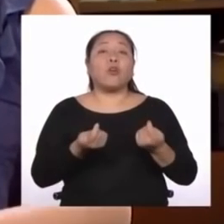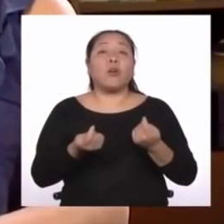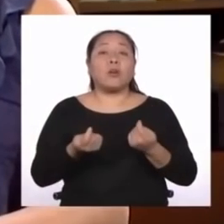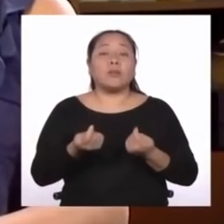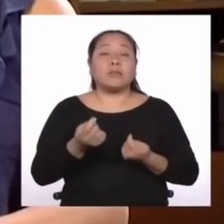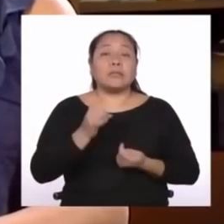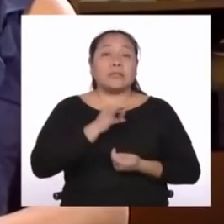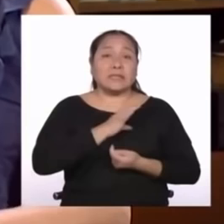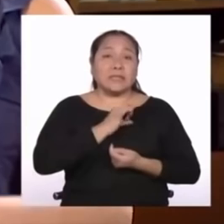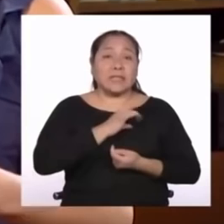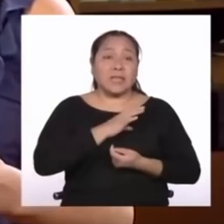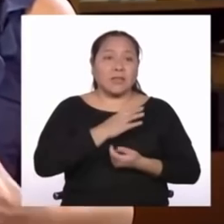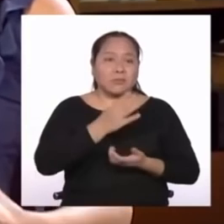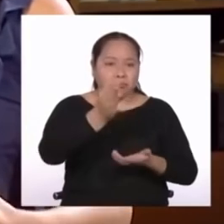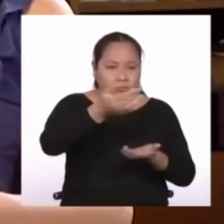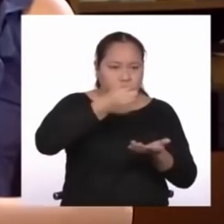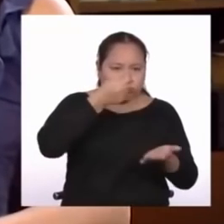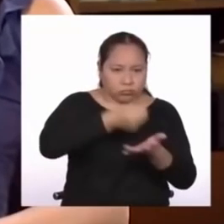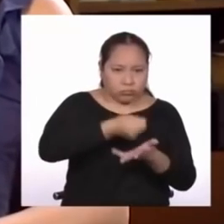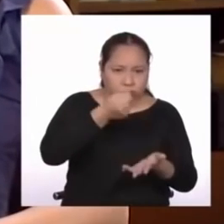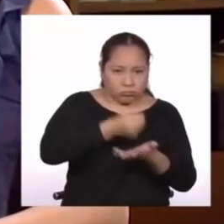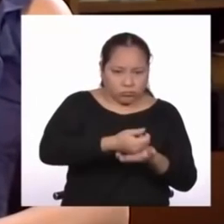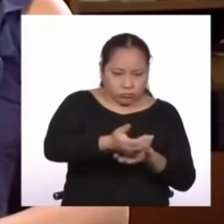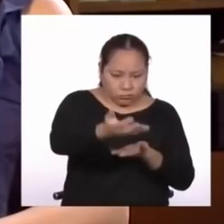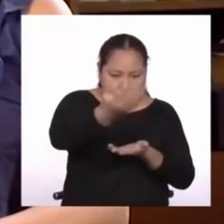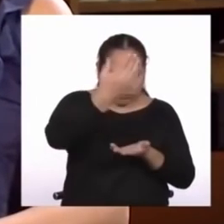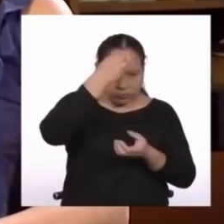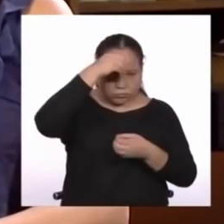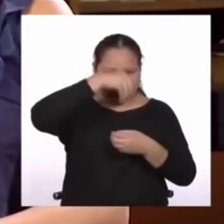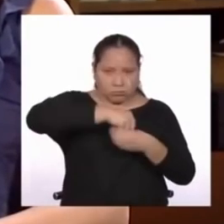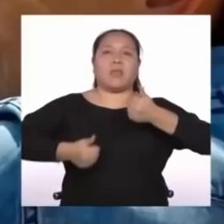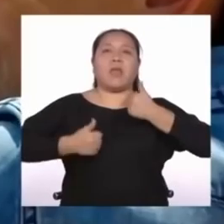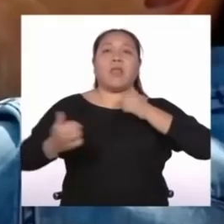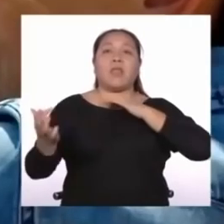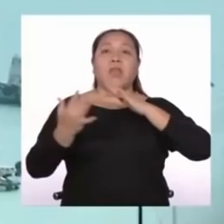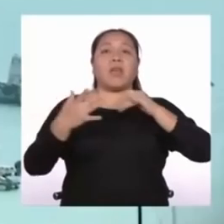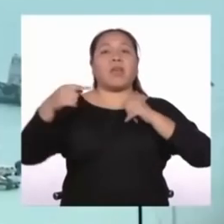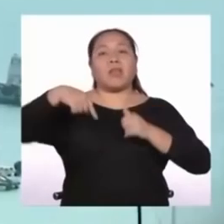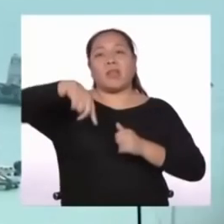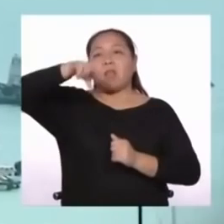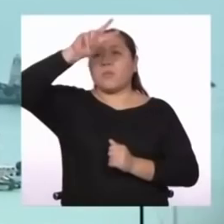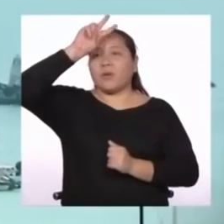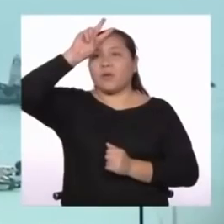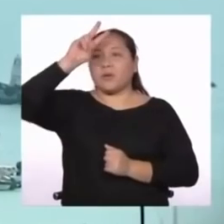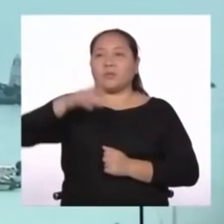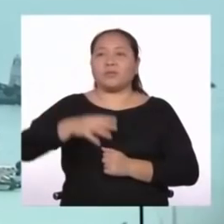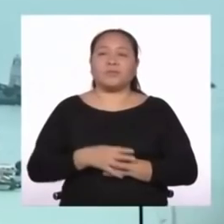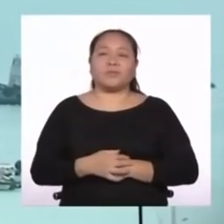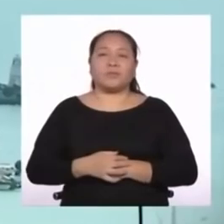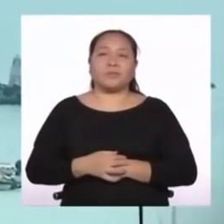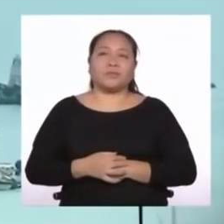comisión bastante generosa. Lo mismo sucede con Guise.